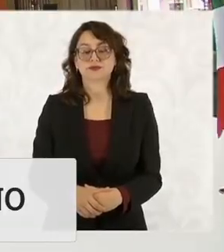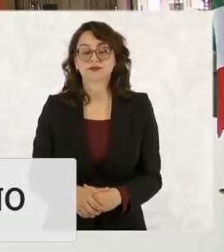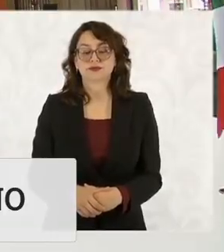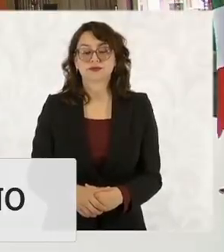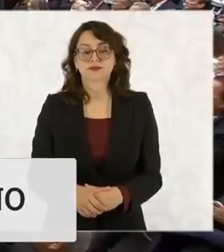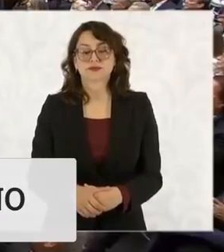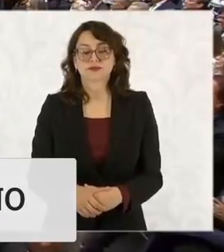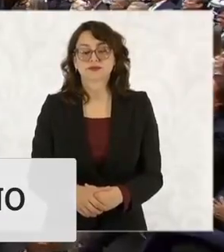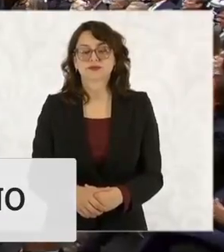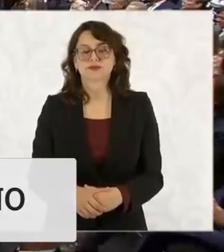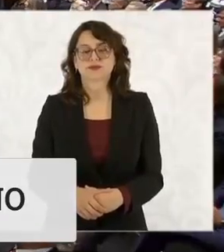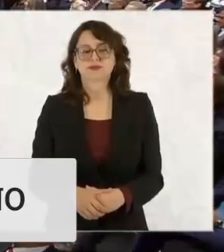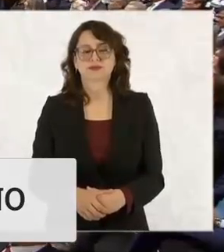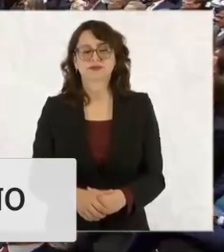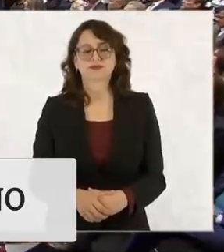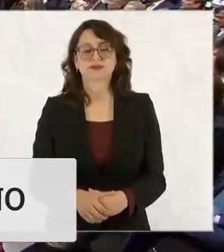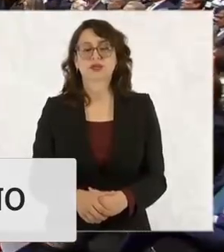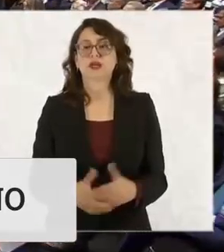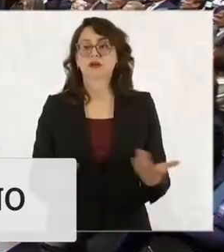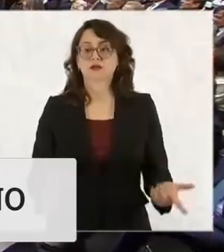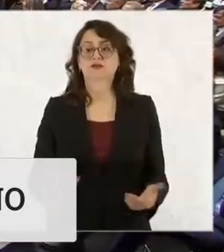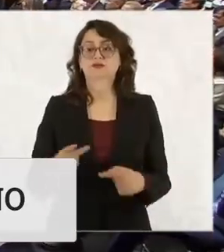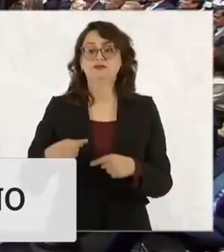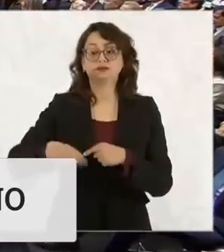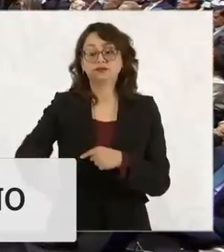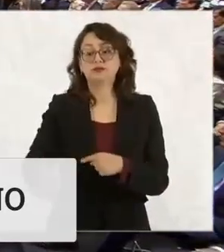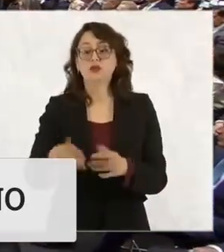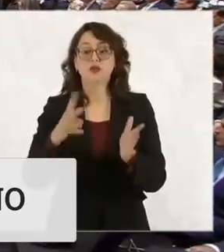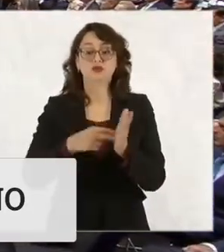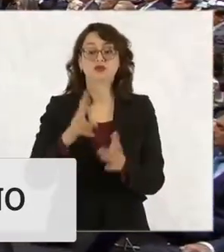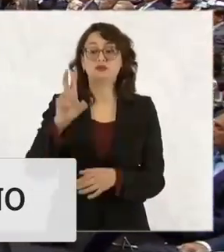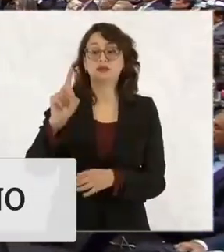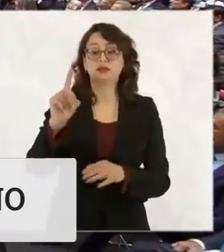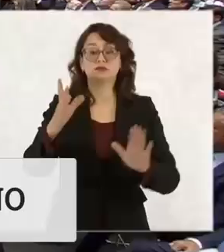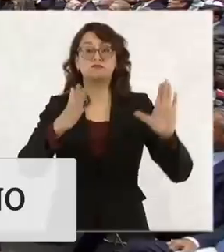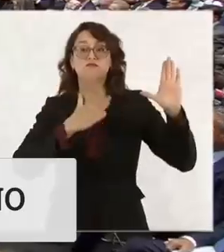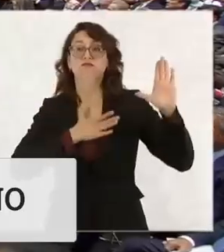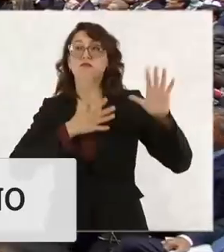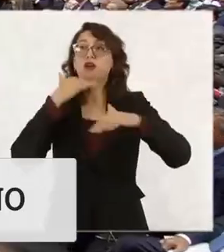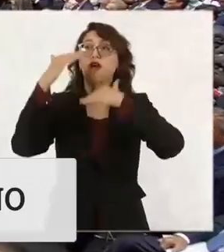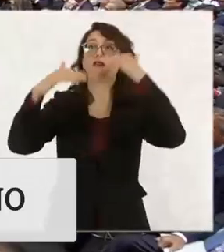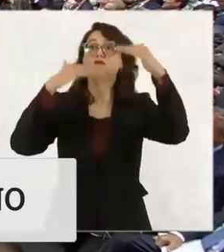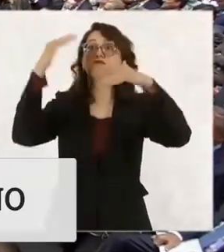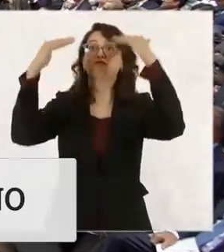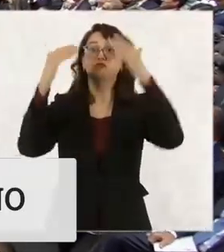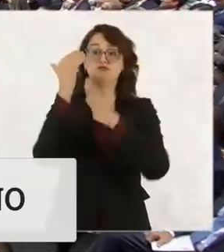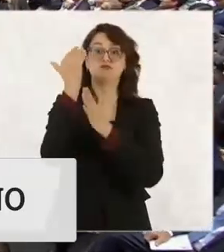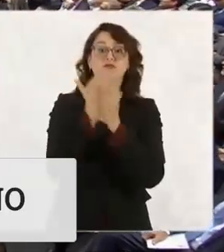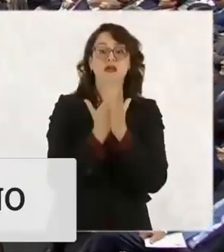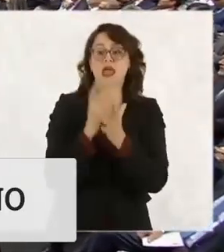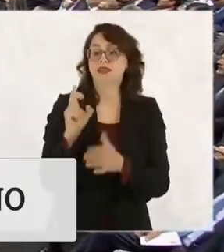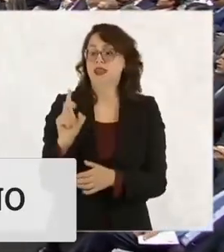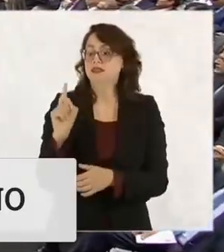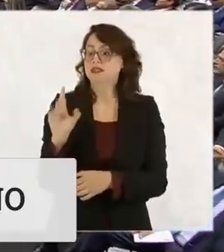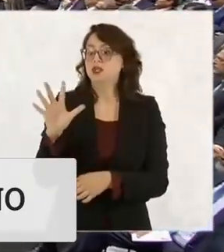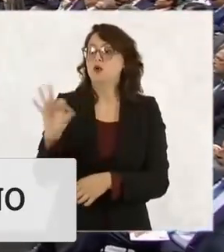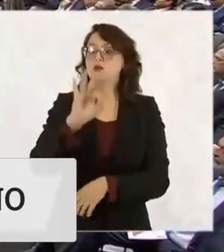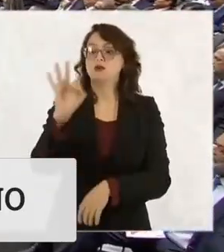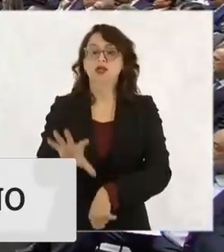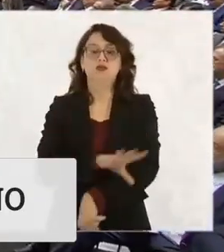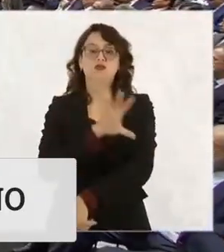Cumpliremos con el compromiso de reducción de emisiones para 2030 con 35% de generación